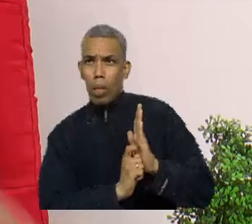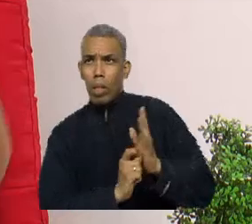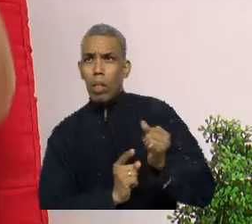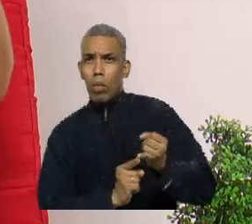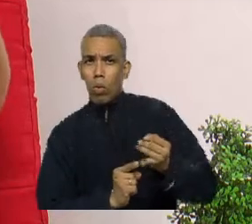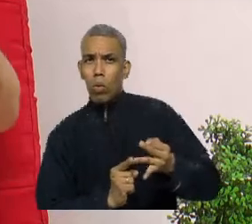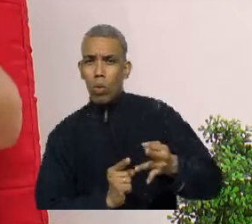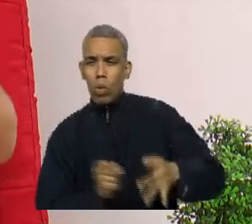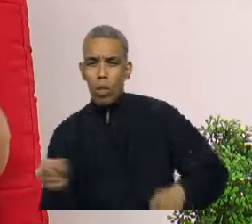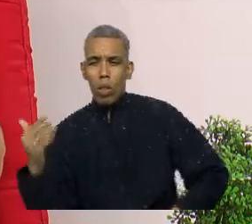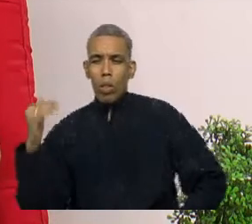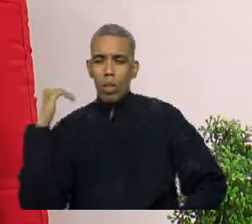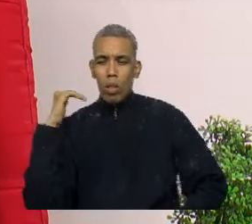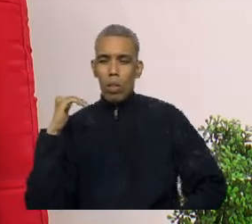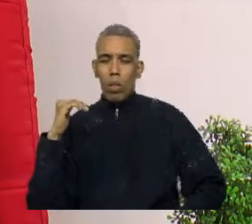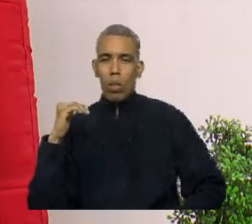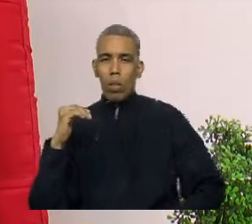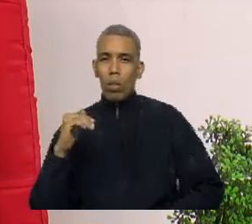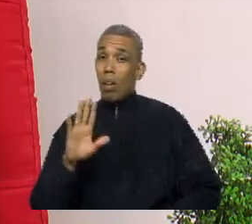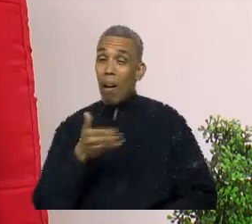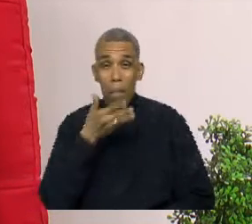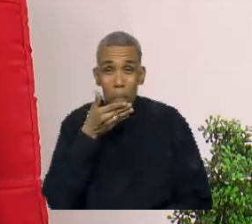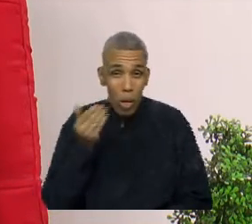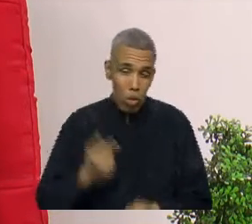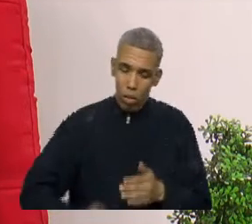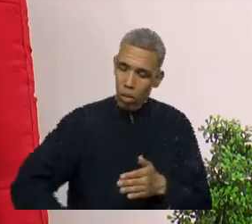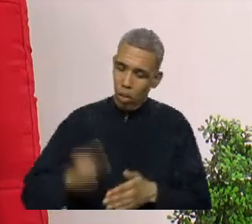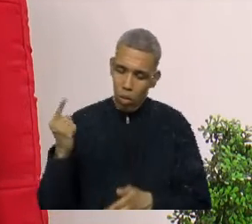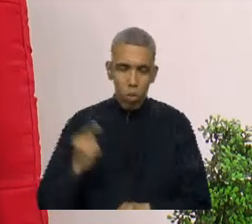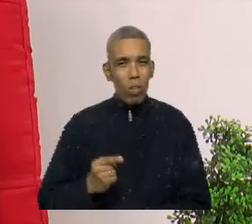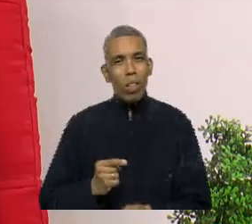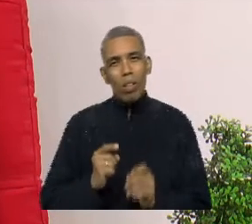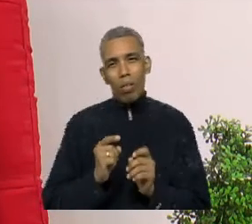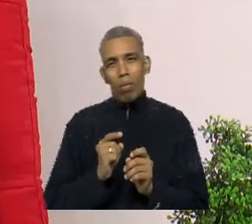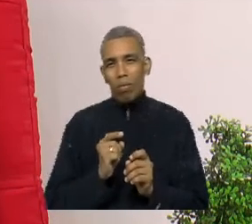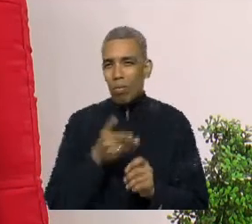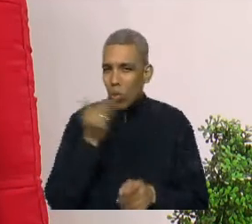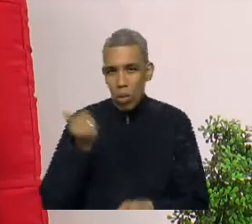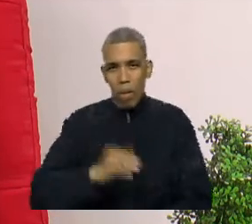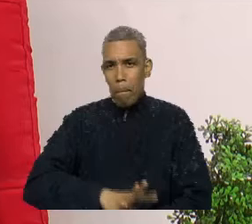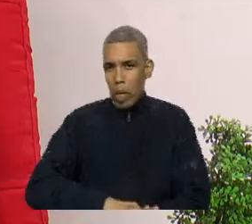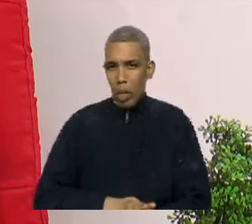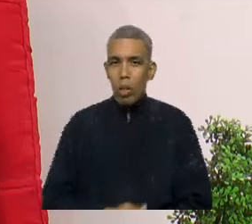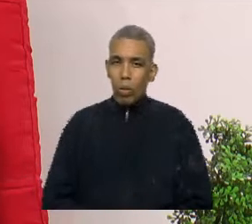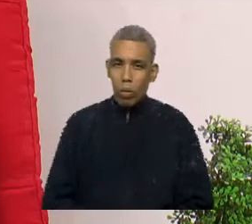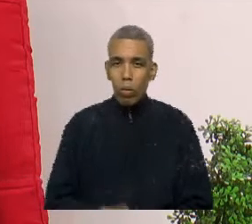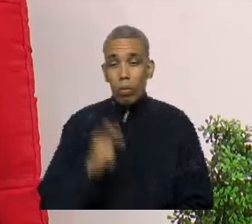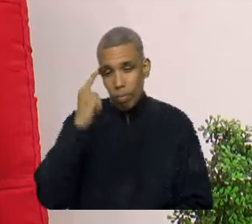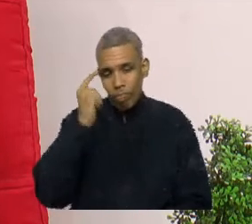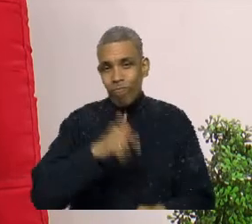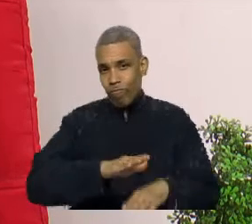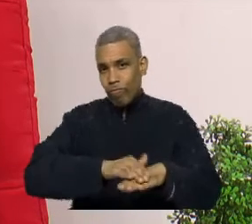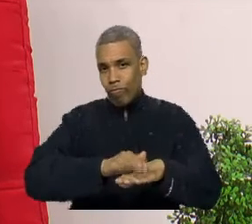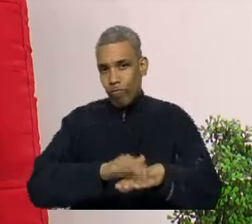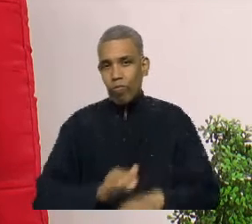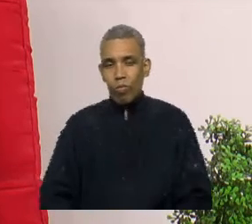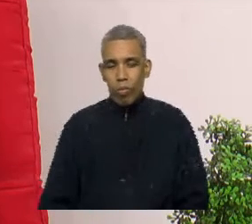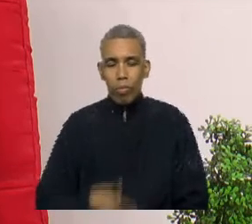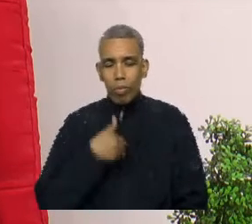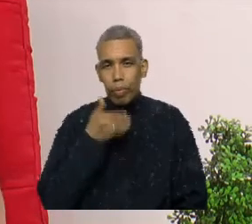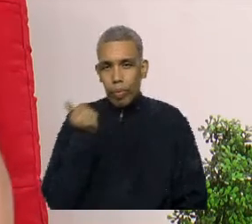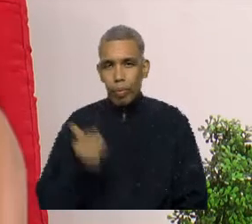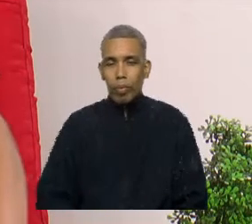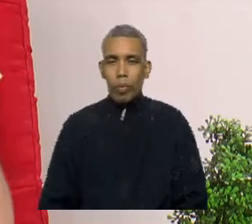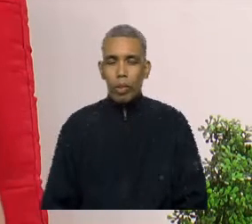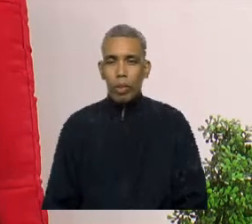o los tíos, etcétera, fueron asmáticos, ese niño lo más probable es que tenga ya una información genética de